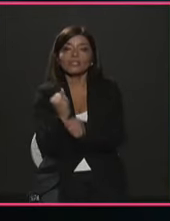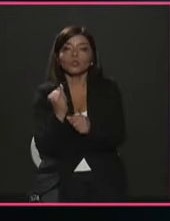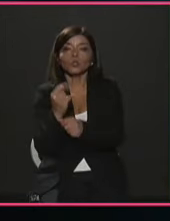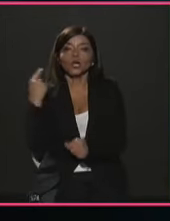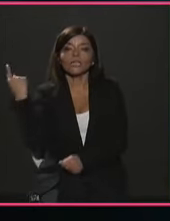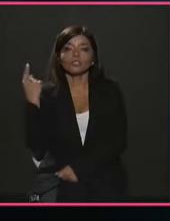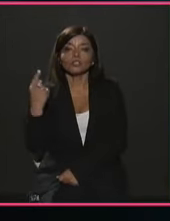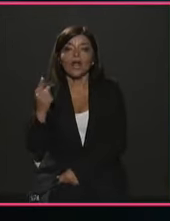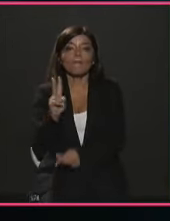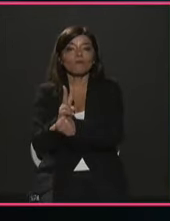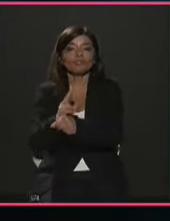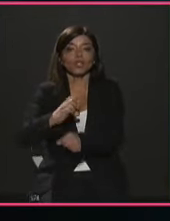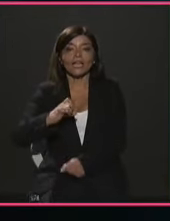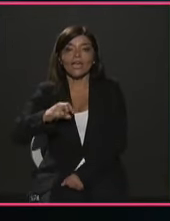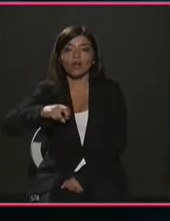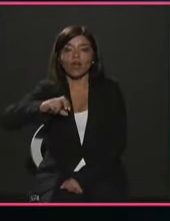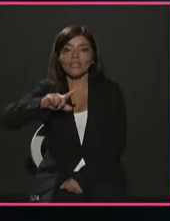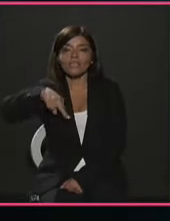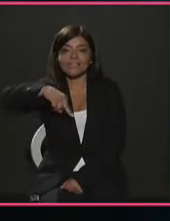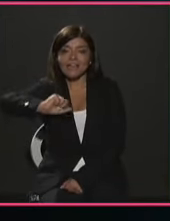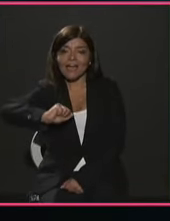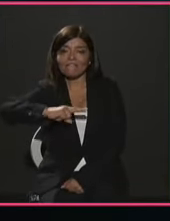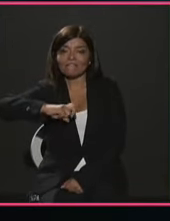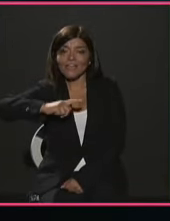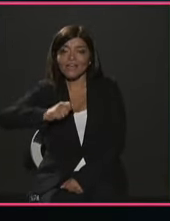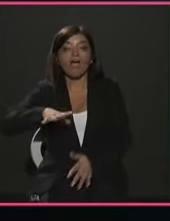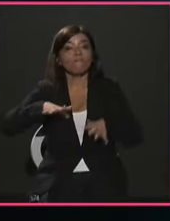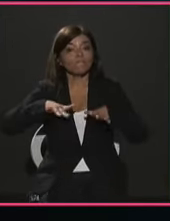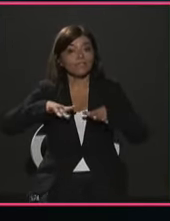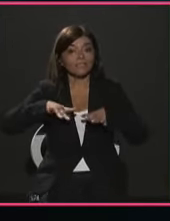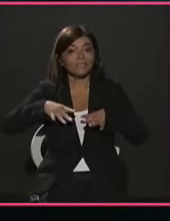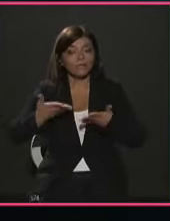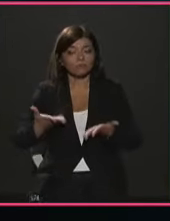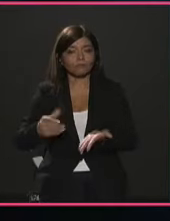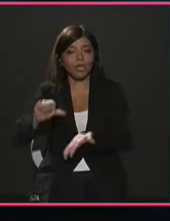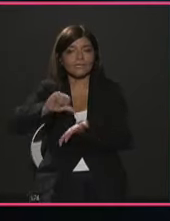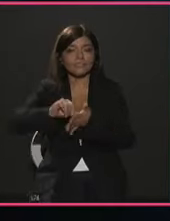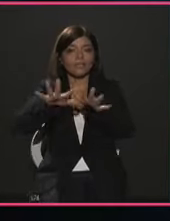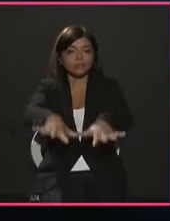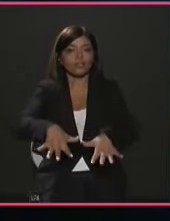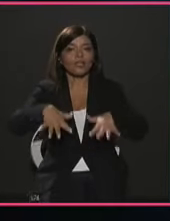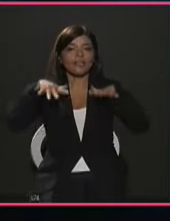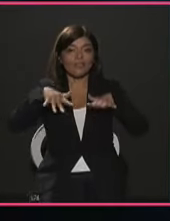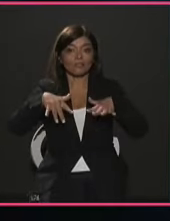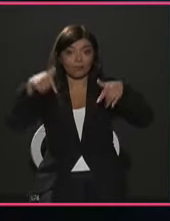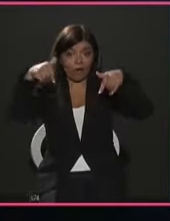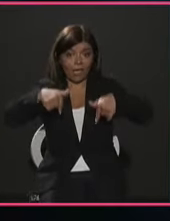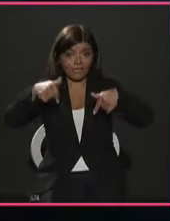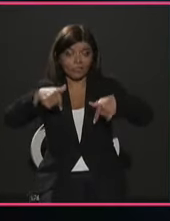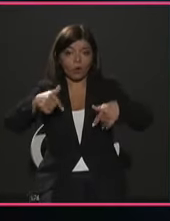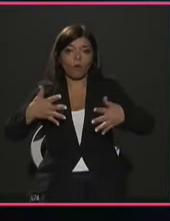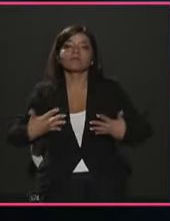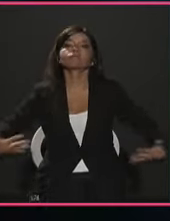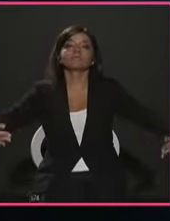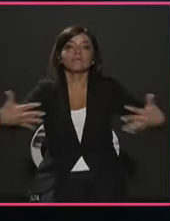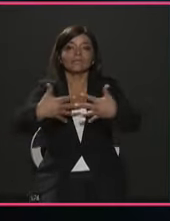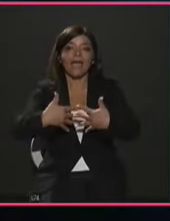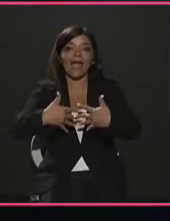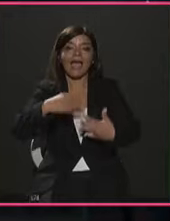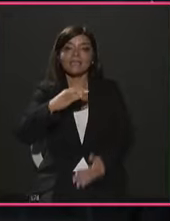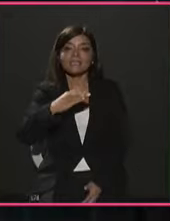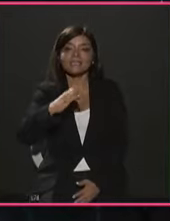profesora Carolina Vega y felicitarla por este hermoso centro de extensión que hoy nos acoge el